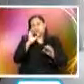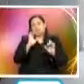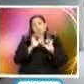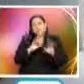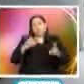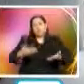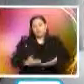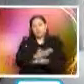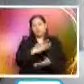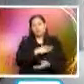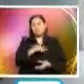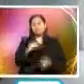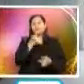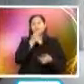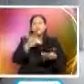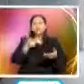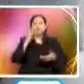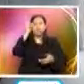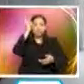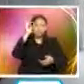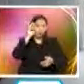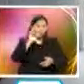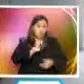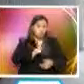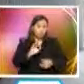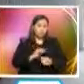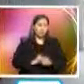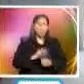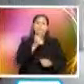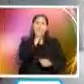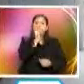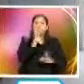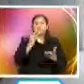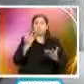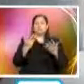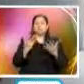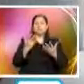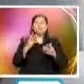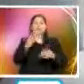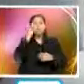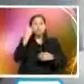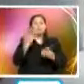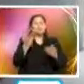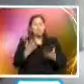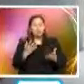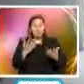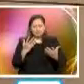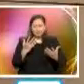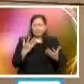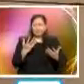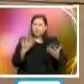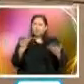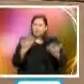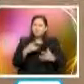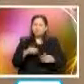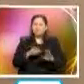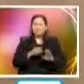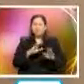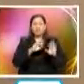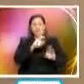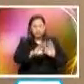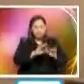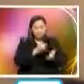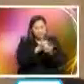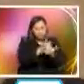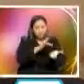nuestra familia, un niño con síndrome de Down. Y pues los padres no sabemos qué hacer, ¿no? Claro. Cómo tener este tratamiento,